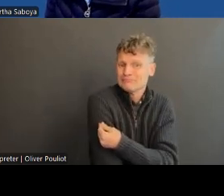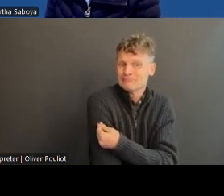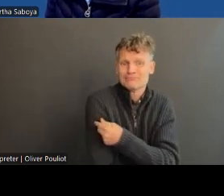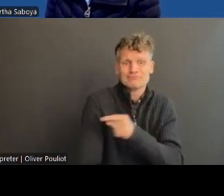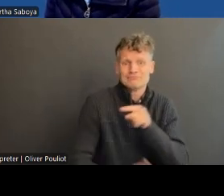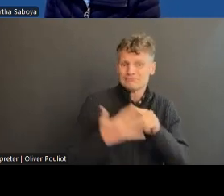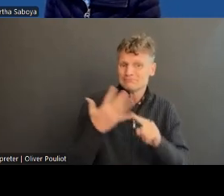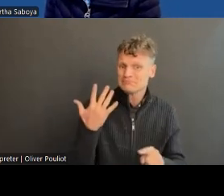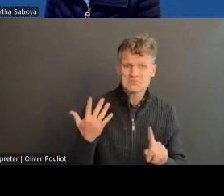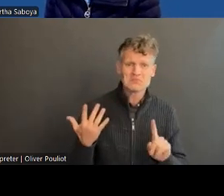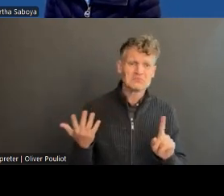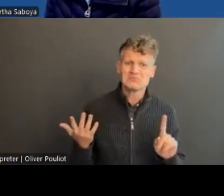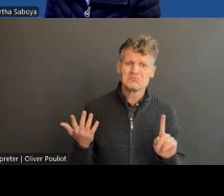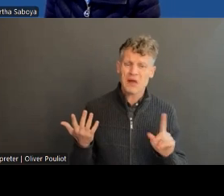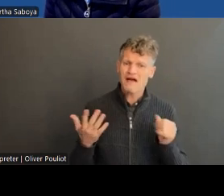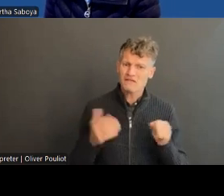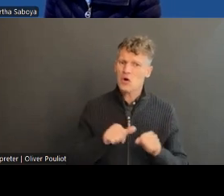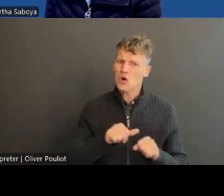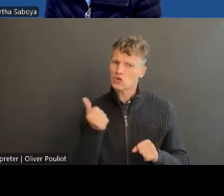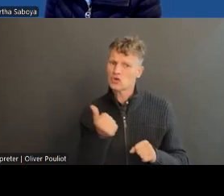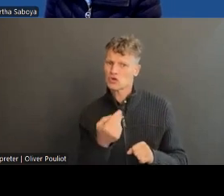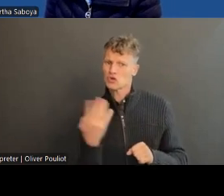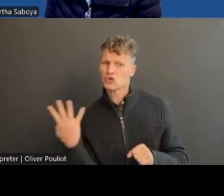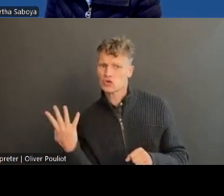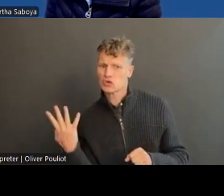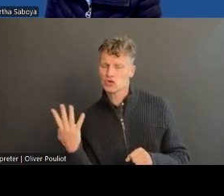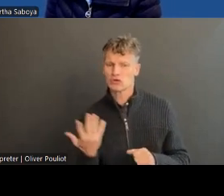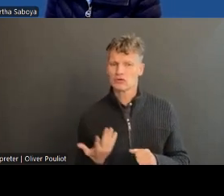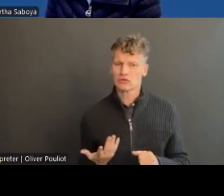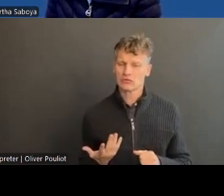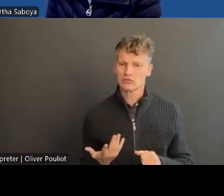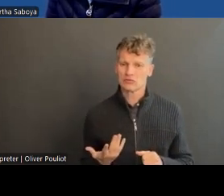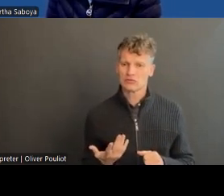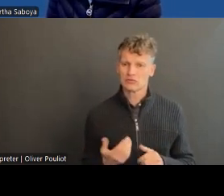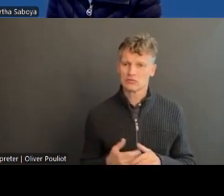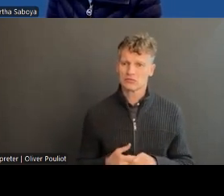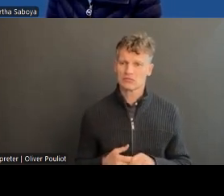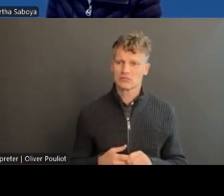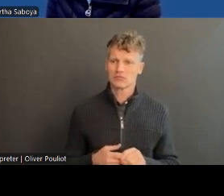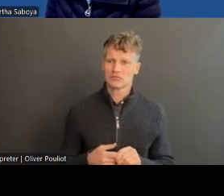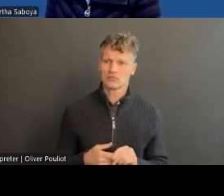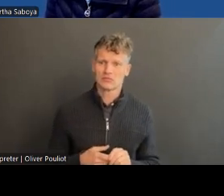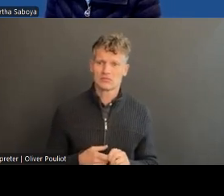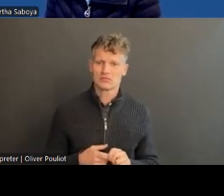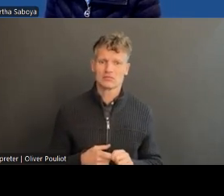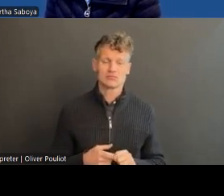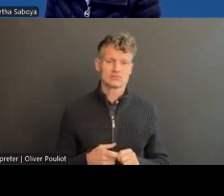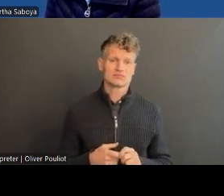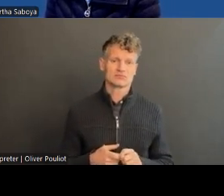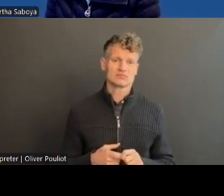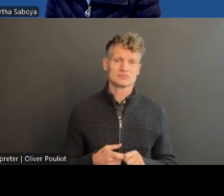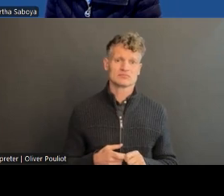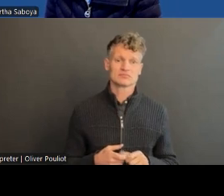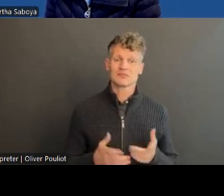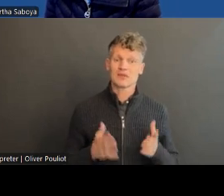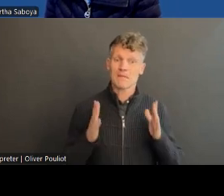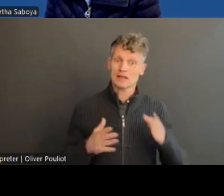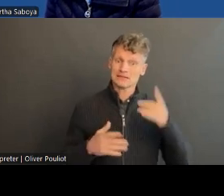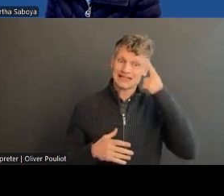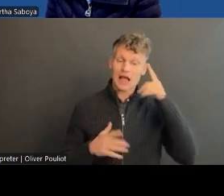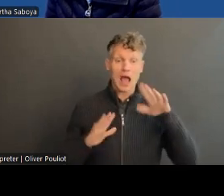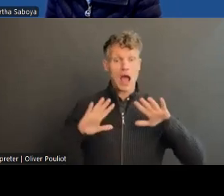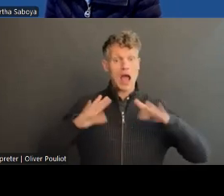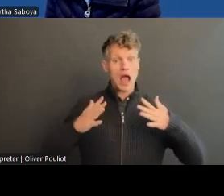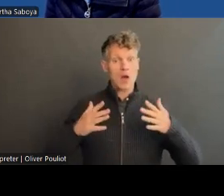los médicos. Si queremos eliminar enfermedades y padecimientos en áreas urbanas, necesitamos